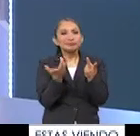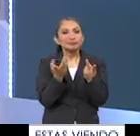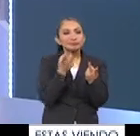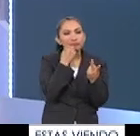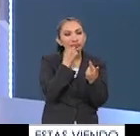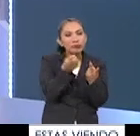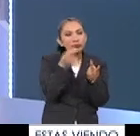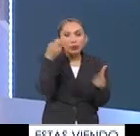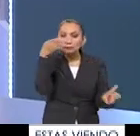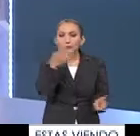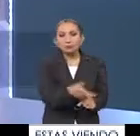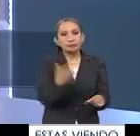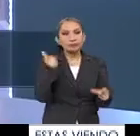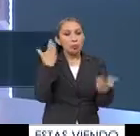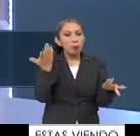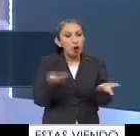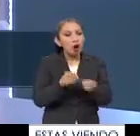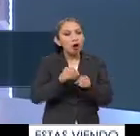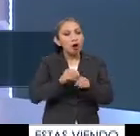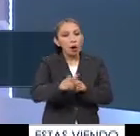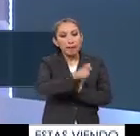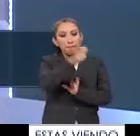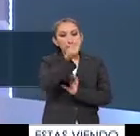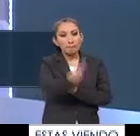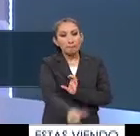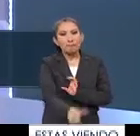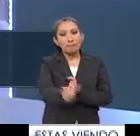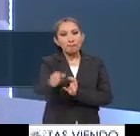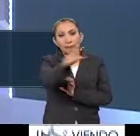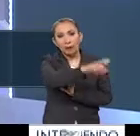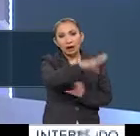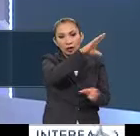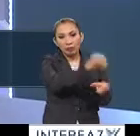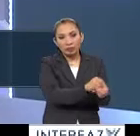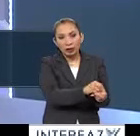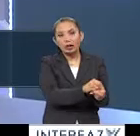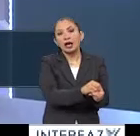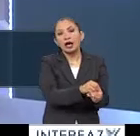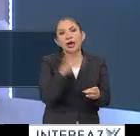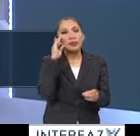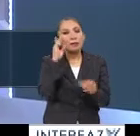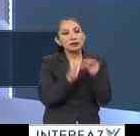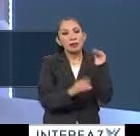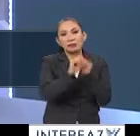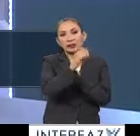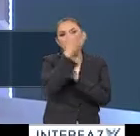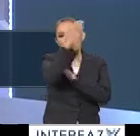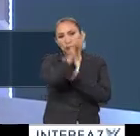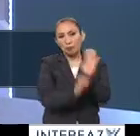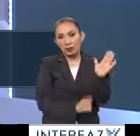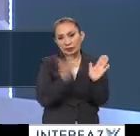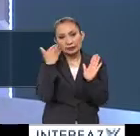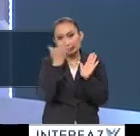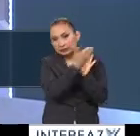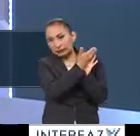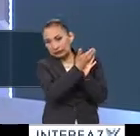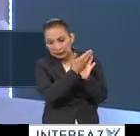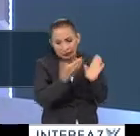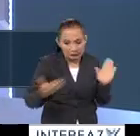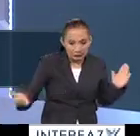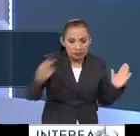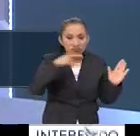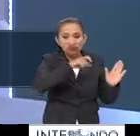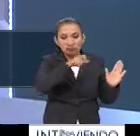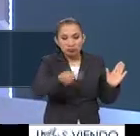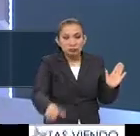digamos que están dirigidas a la exención del pago de la matrícula de la totalidad de la maestría, de los 24 meses que dura la maestría.